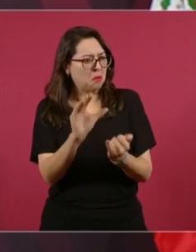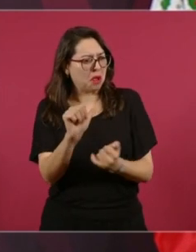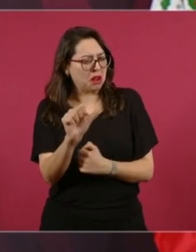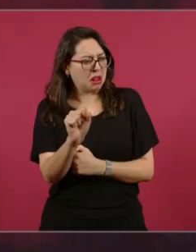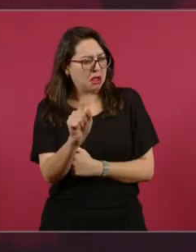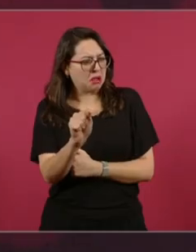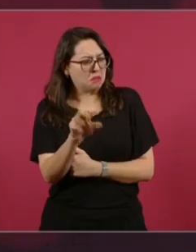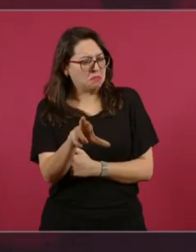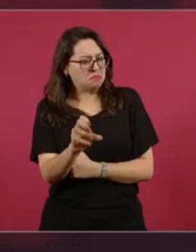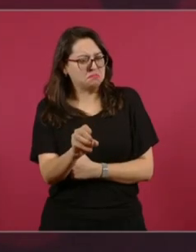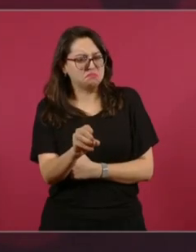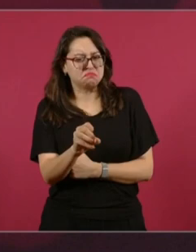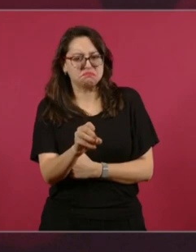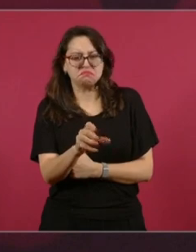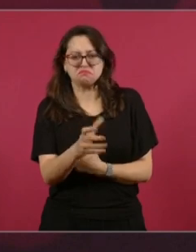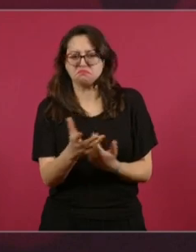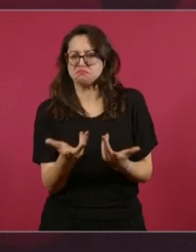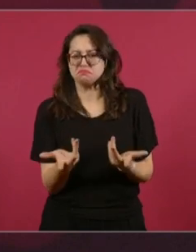por qué